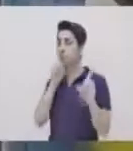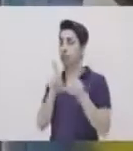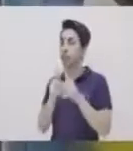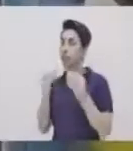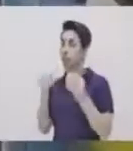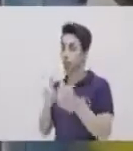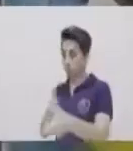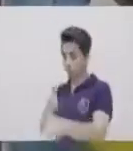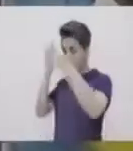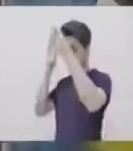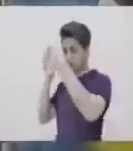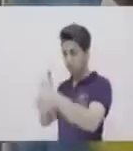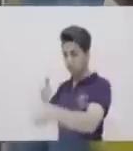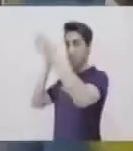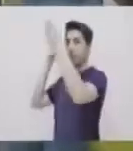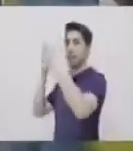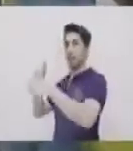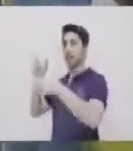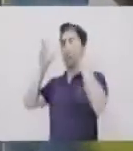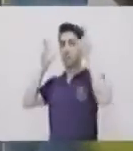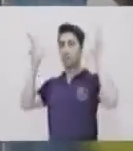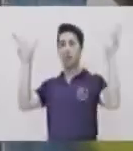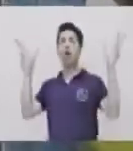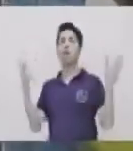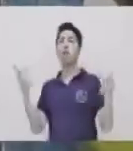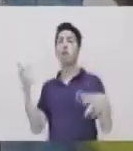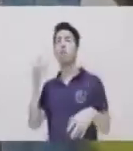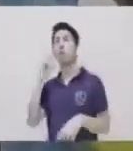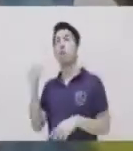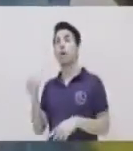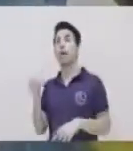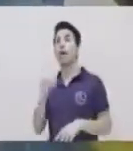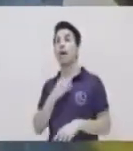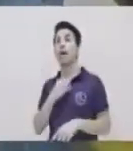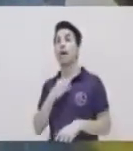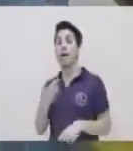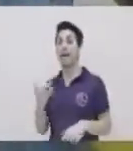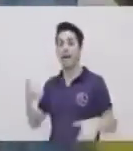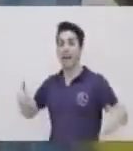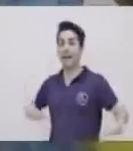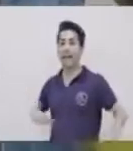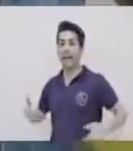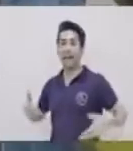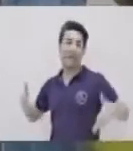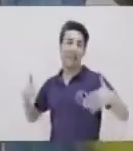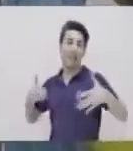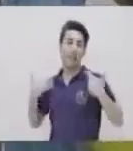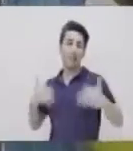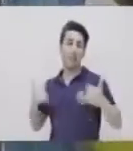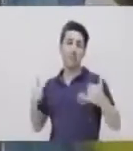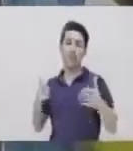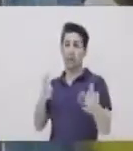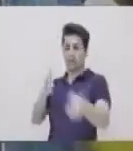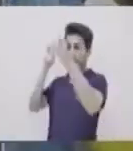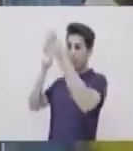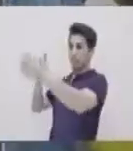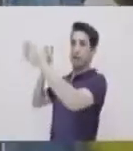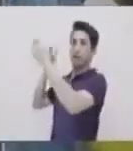la cacería del hombre, solo por el hecho de la diversión de cazar a la